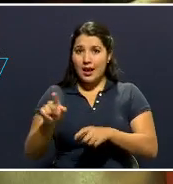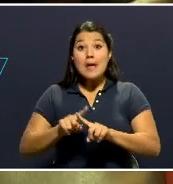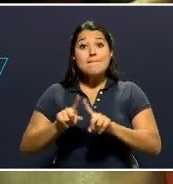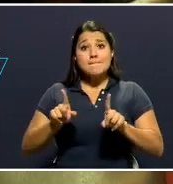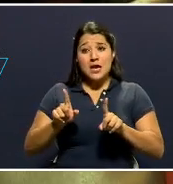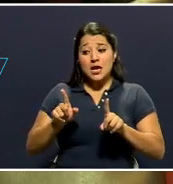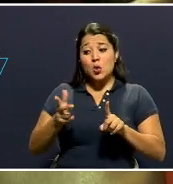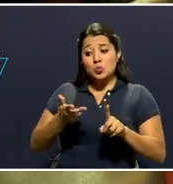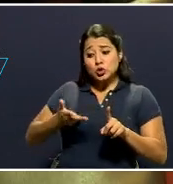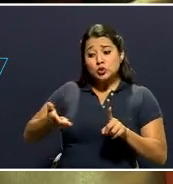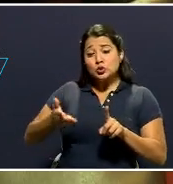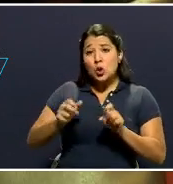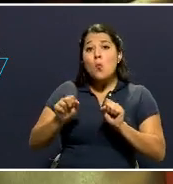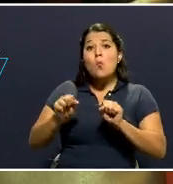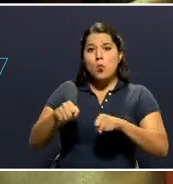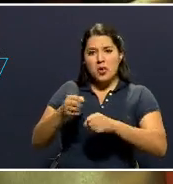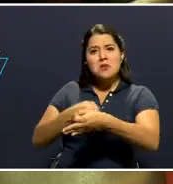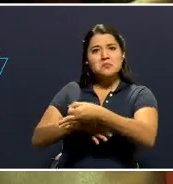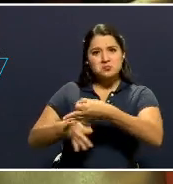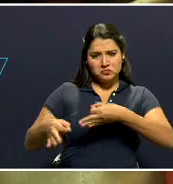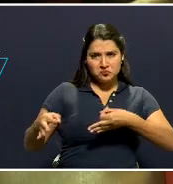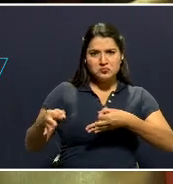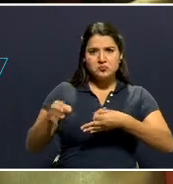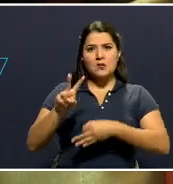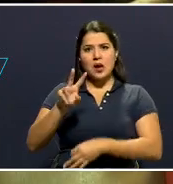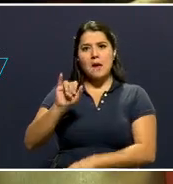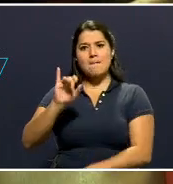a esa figura de don Víctor Morales para poder no